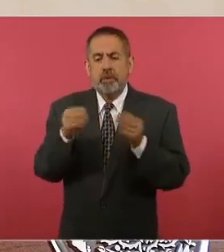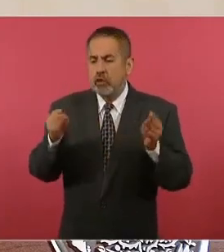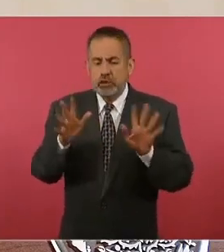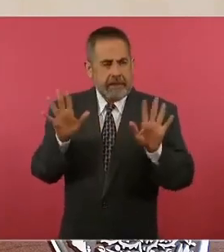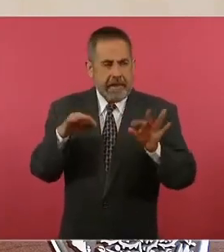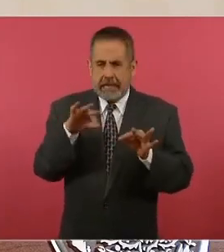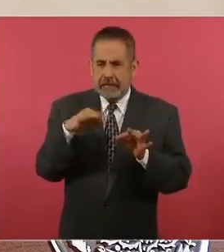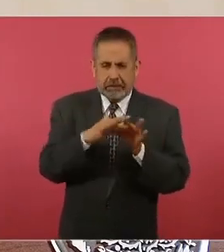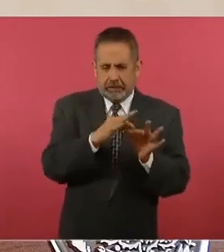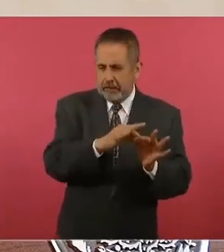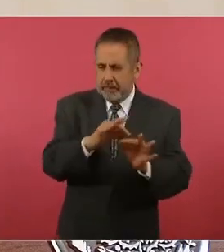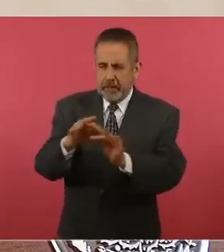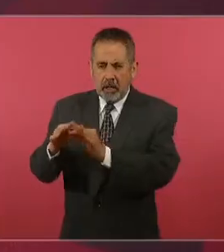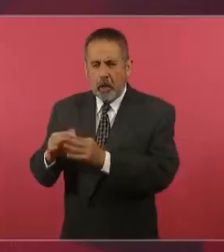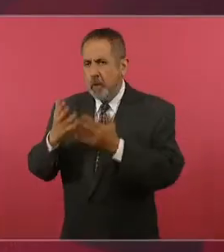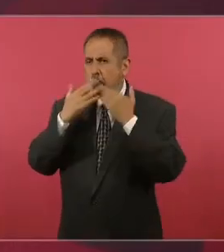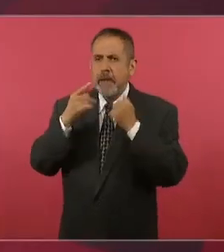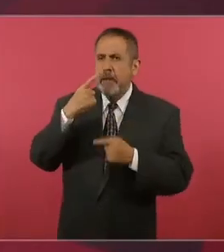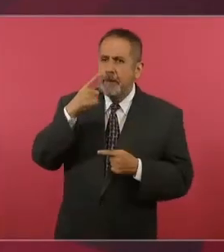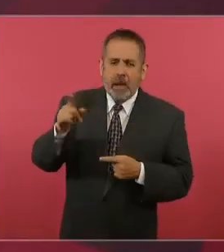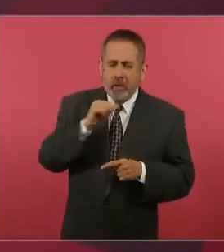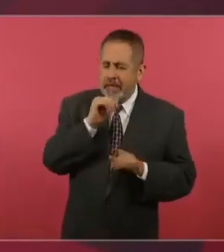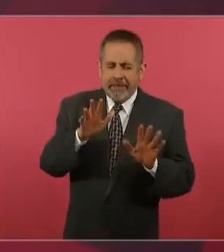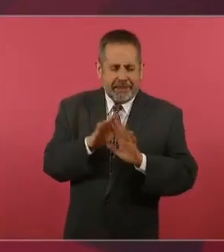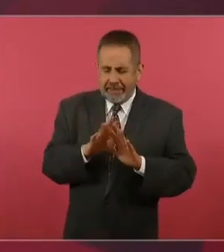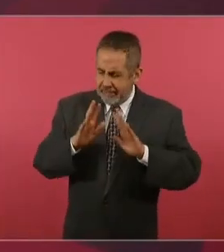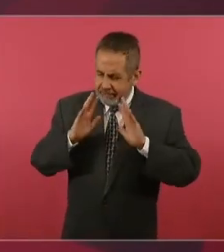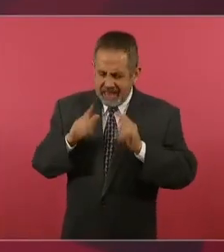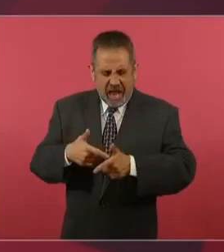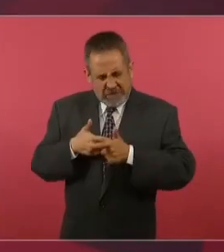kilómetros. No tenemos amparos